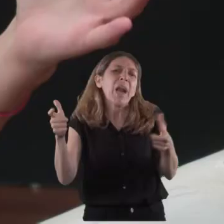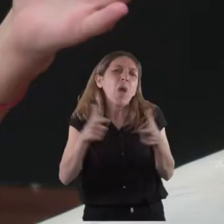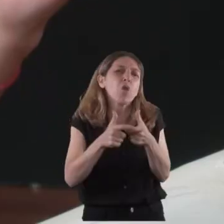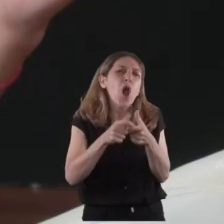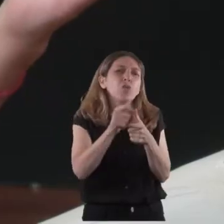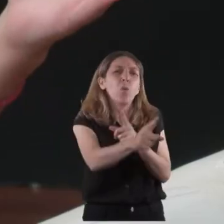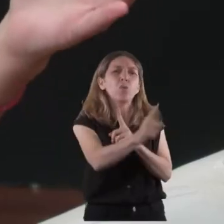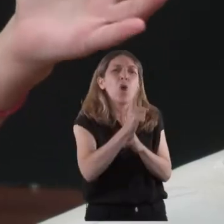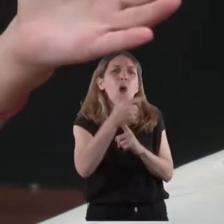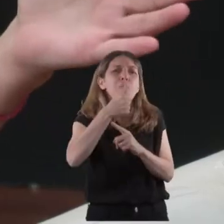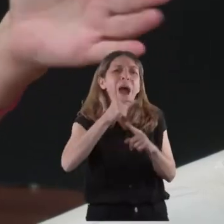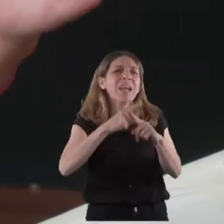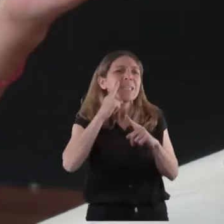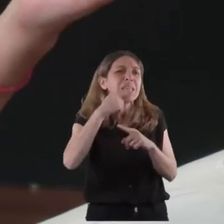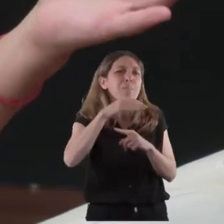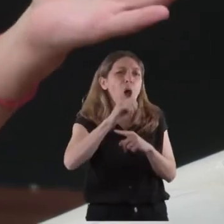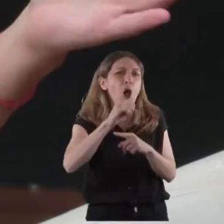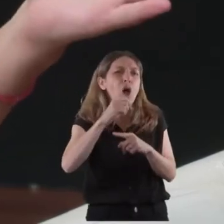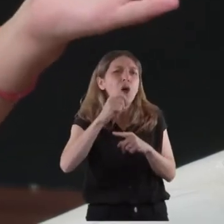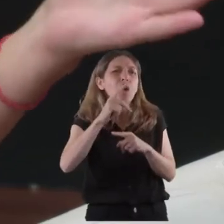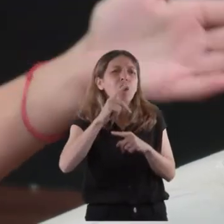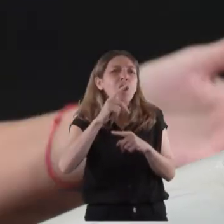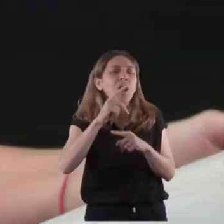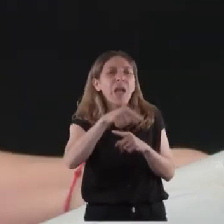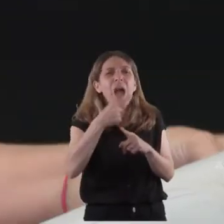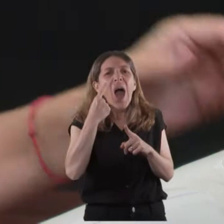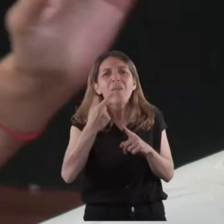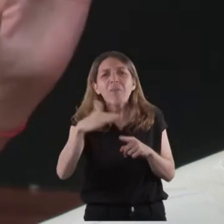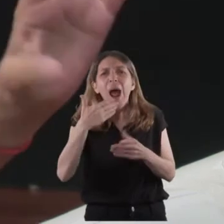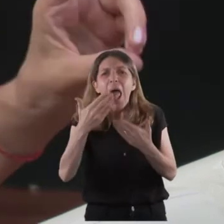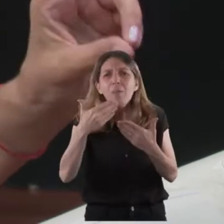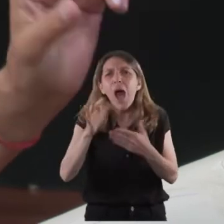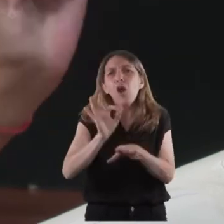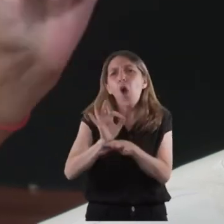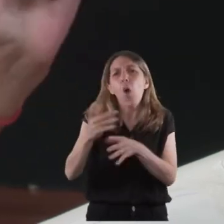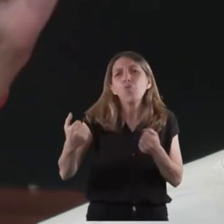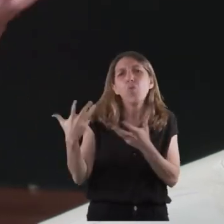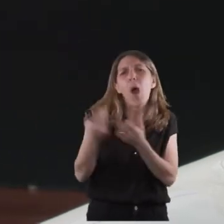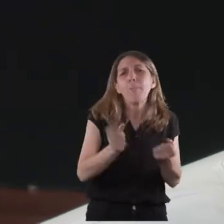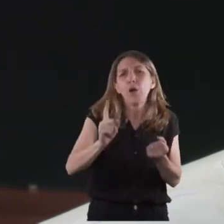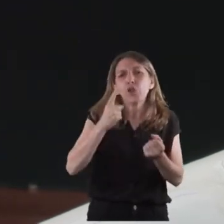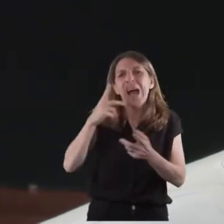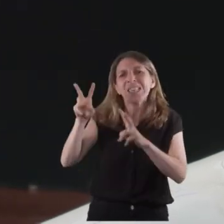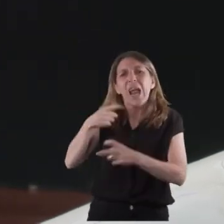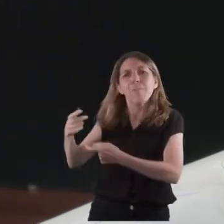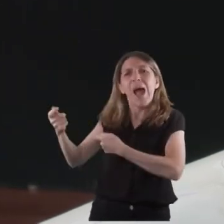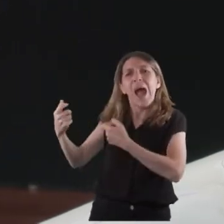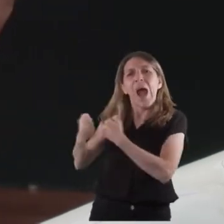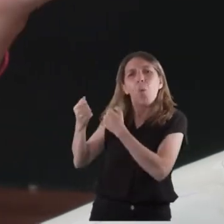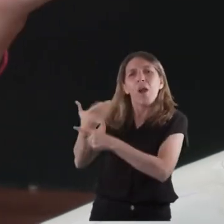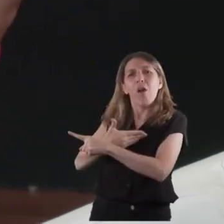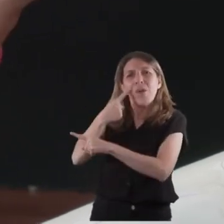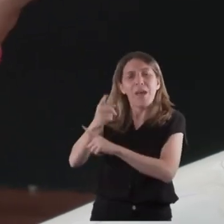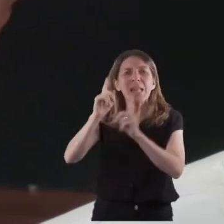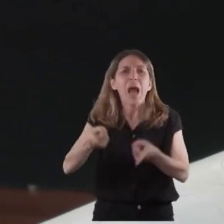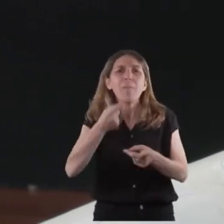intentar de modificar esa posición ese rechazo a las negociaciones y por otro lado las negociaciones